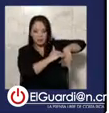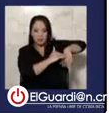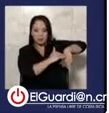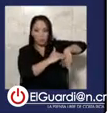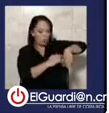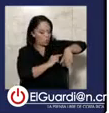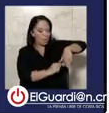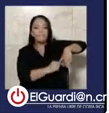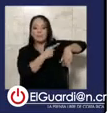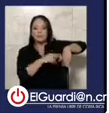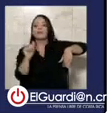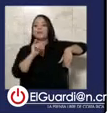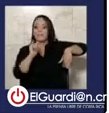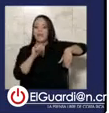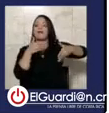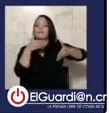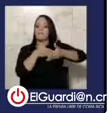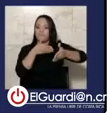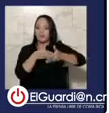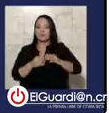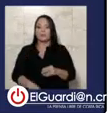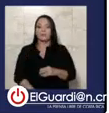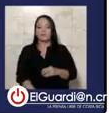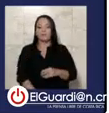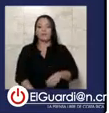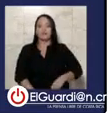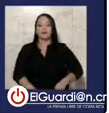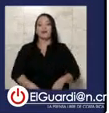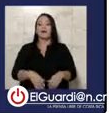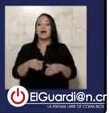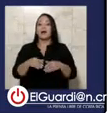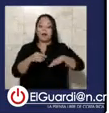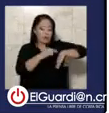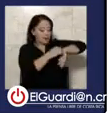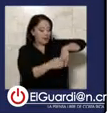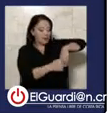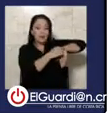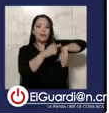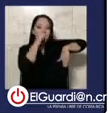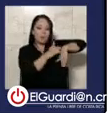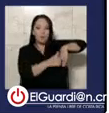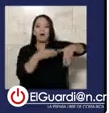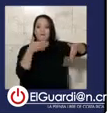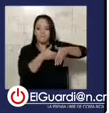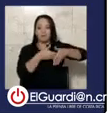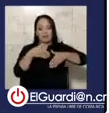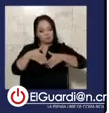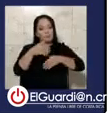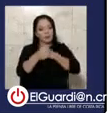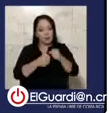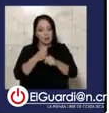sino también va a afectar no solamente la estación seca, sino la distribución de lluvias en el Caribe para lo que resta del año, y para